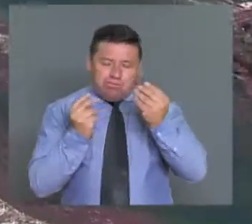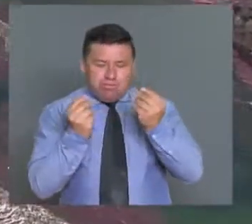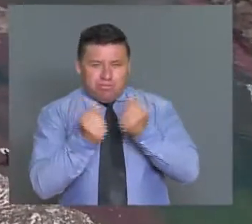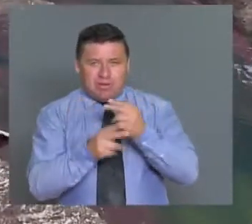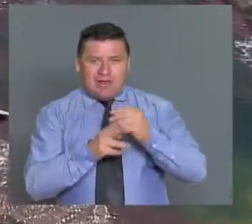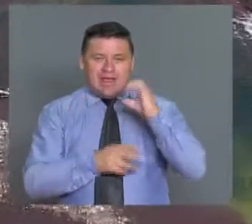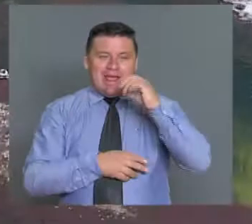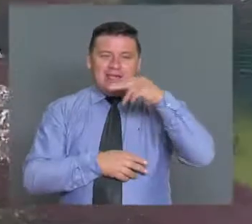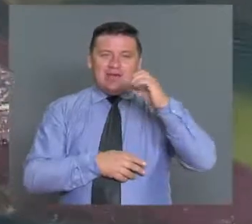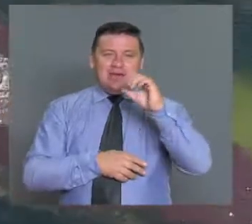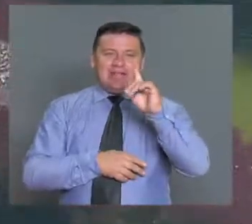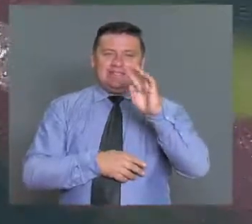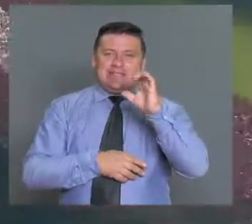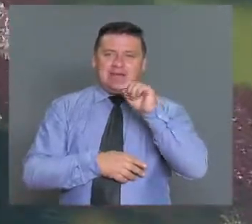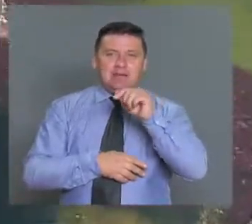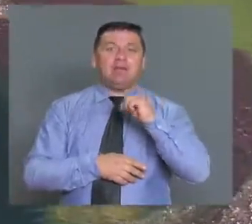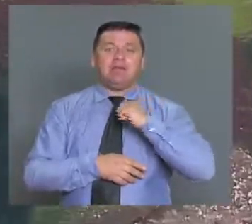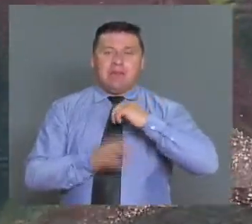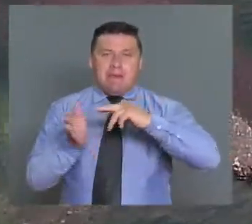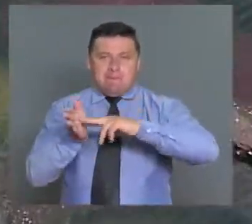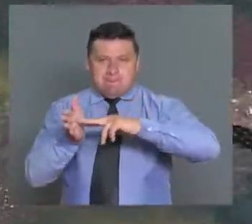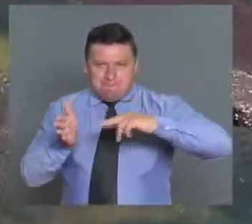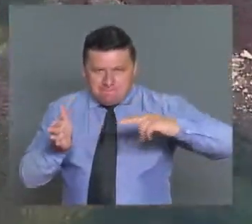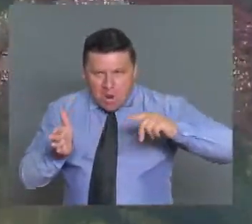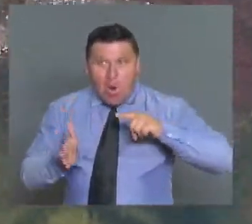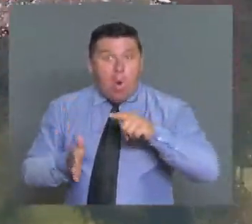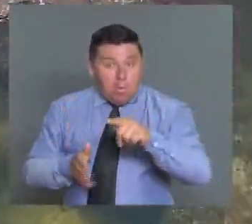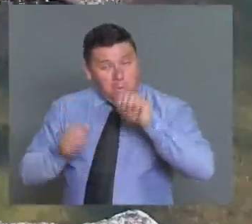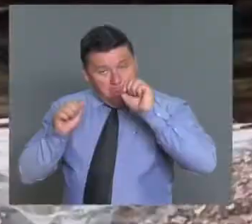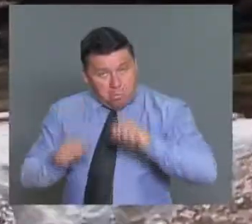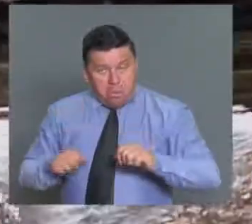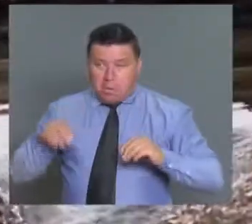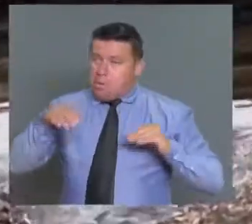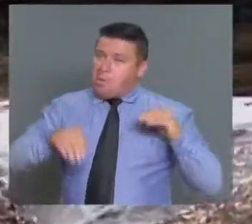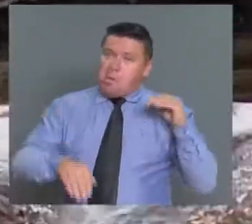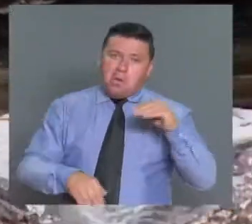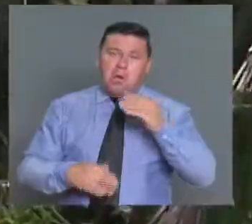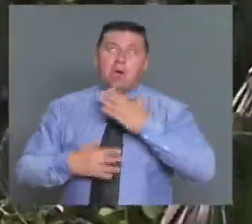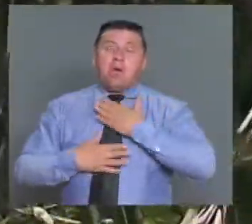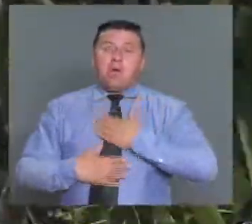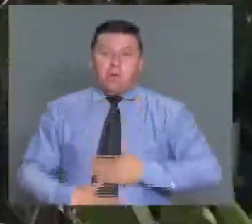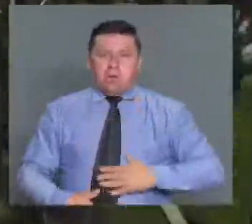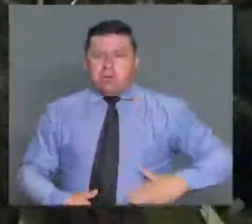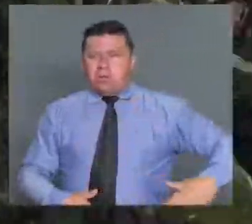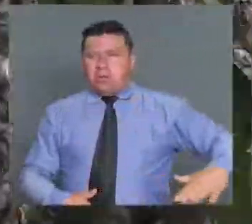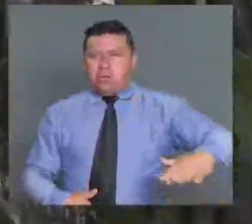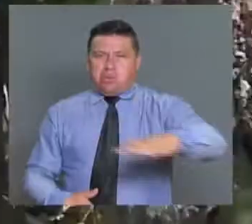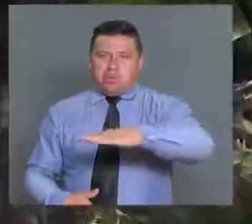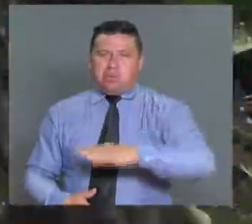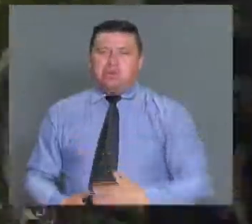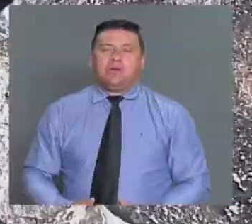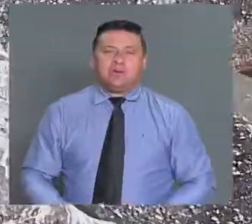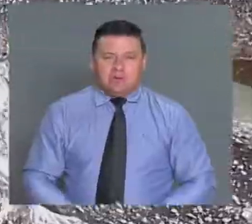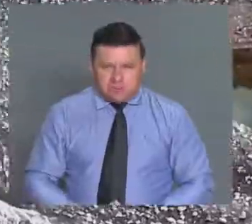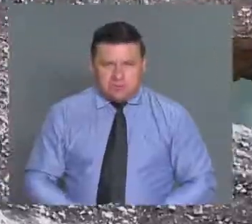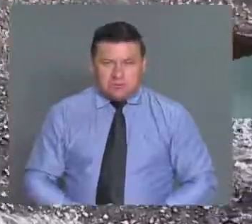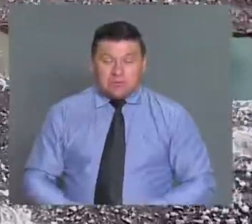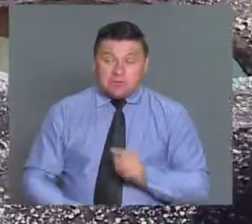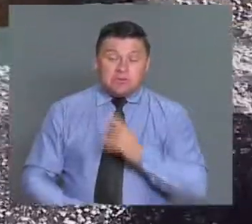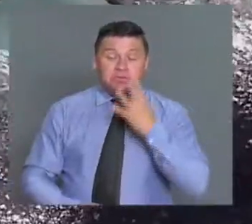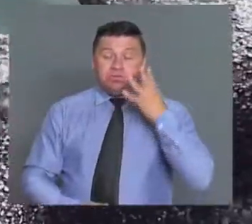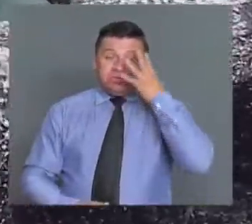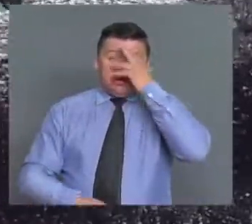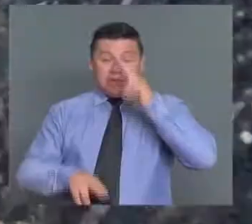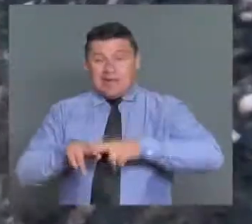Caño Cristales también cuenta con varias piscinas naturales donde los visitantes pueden tomar un baño relajante después de la larga travesía. Esta maravilla